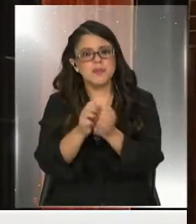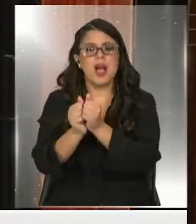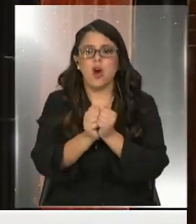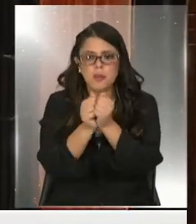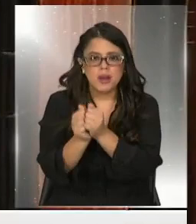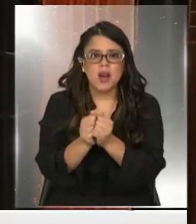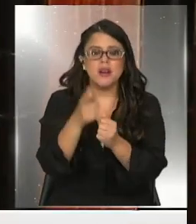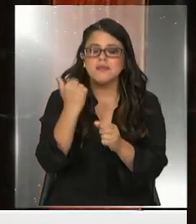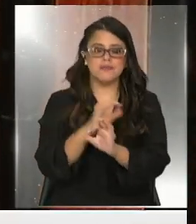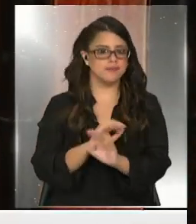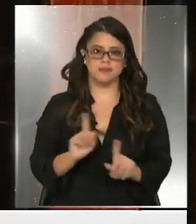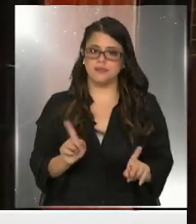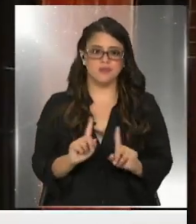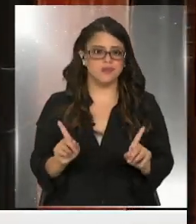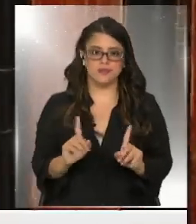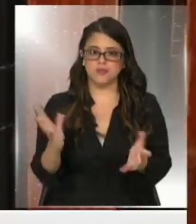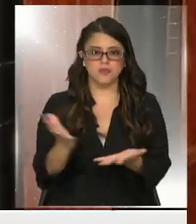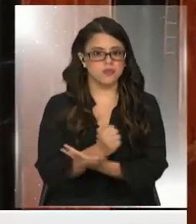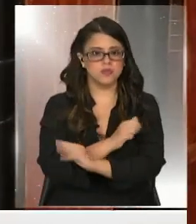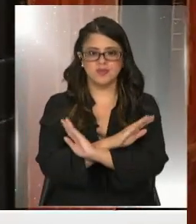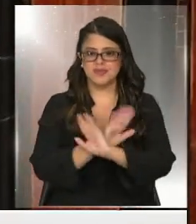pero no logramos